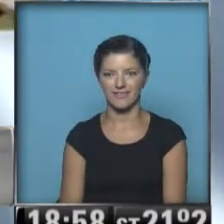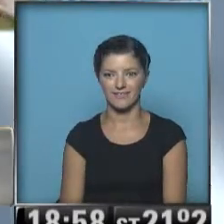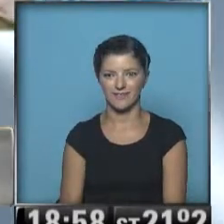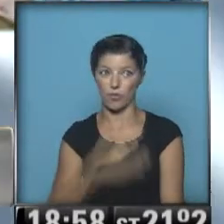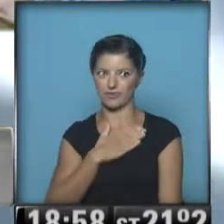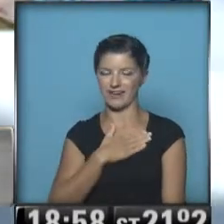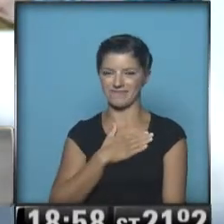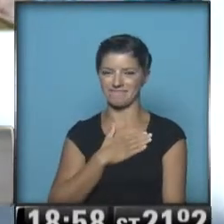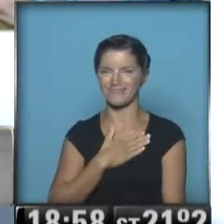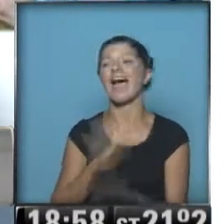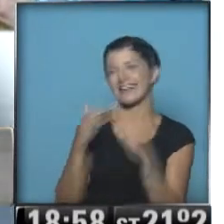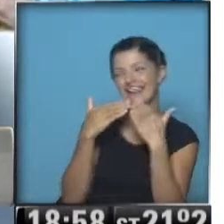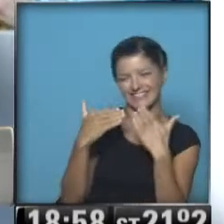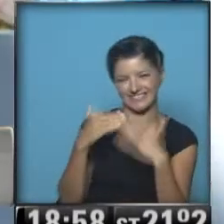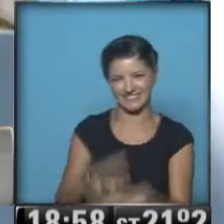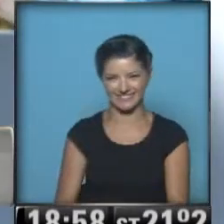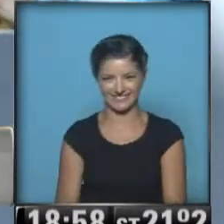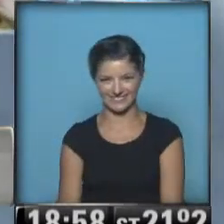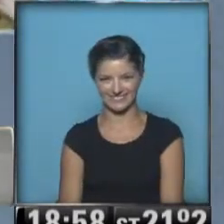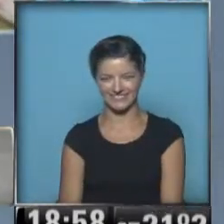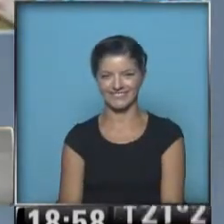Nuestra. Ah, gracias.